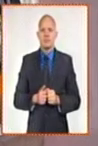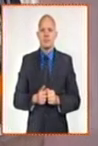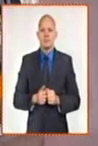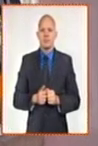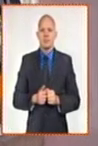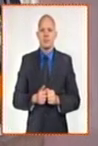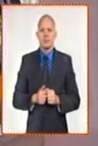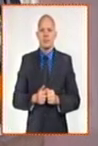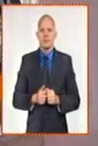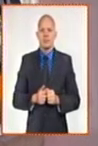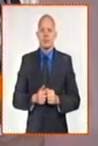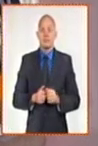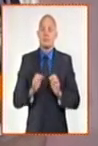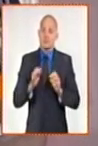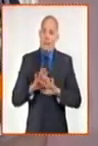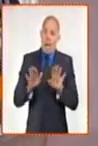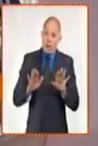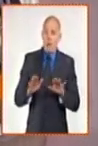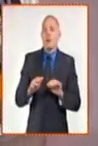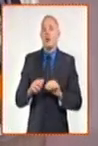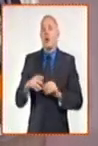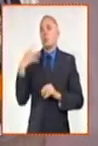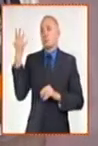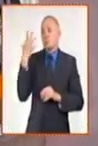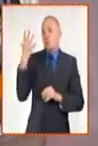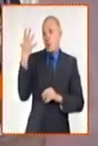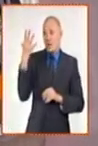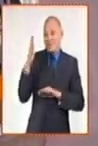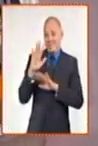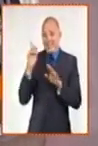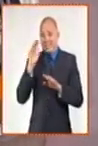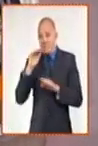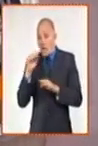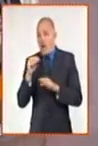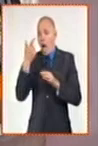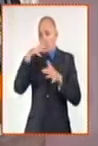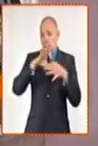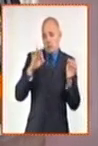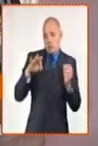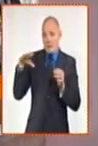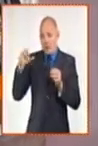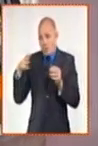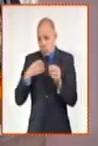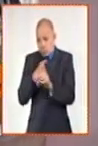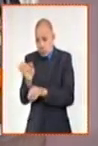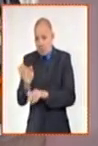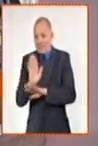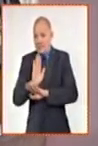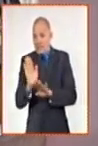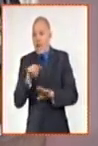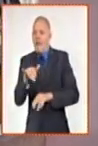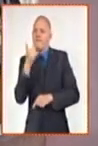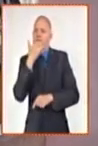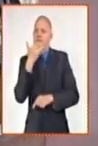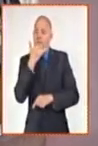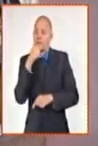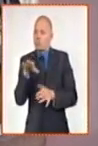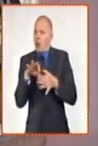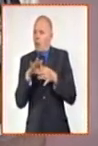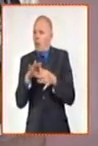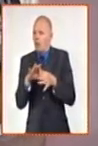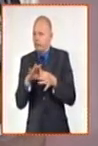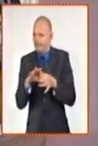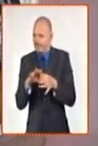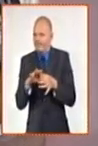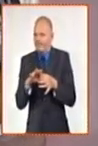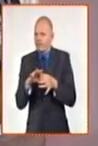provincia de Pinar del Río, y una afectación también importante que tuvo la provincia de Artemisa, hubo un nivel de afectación en las